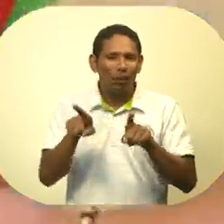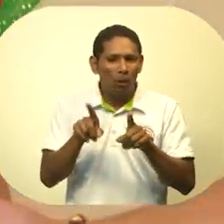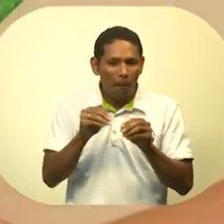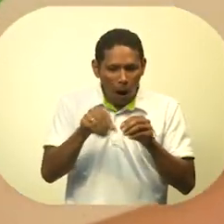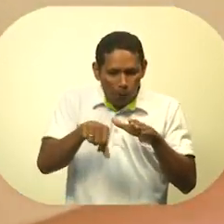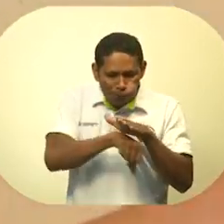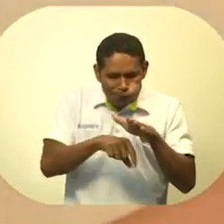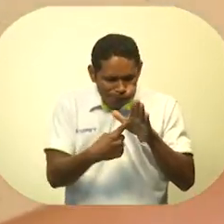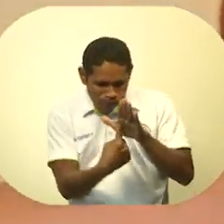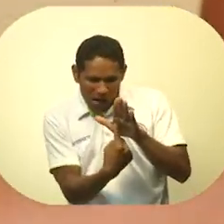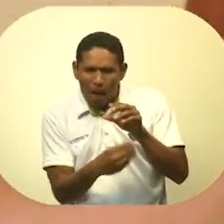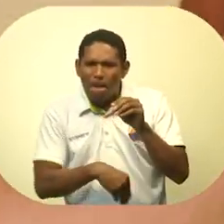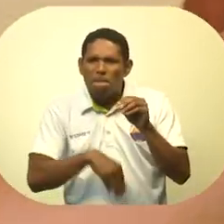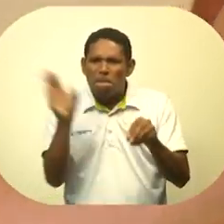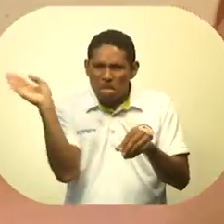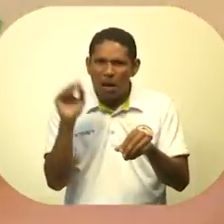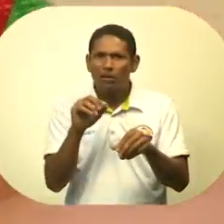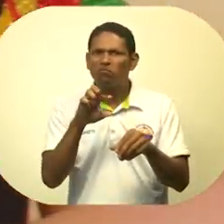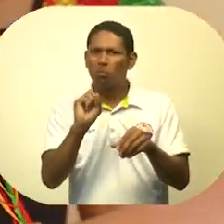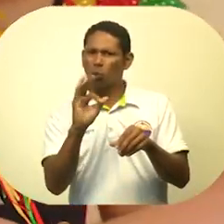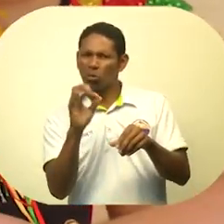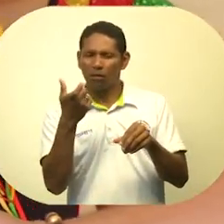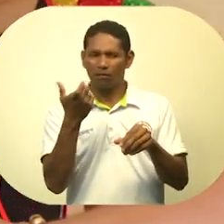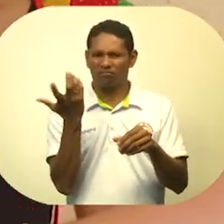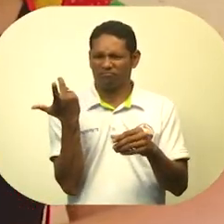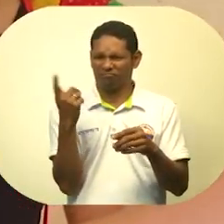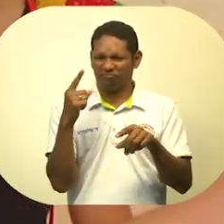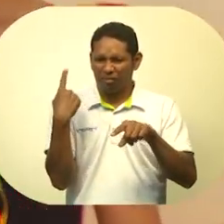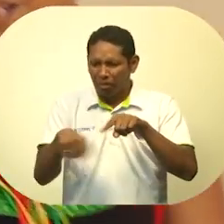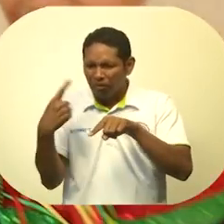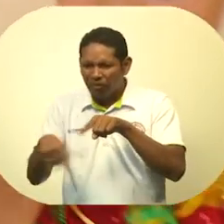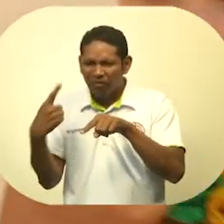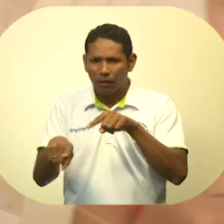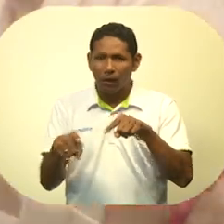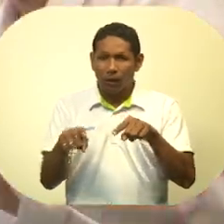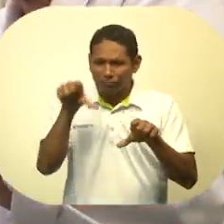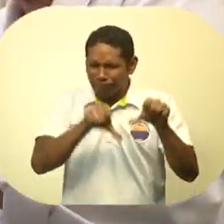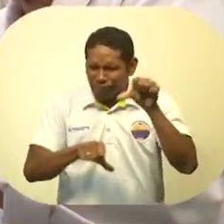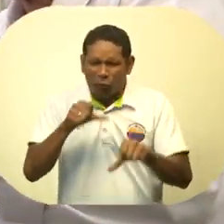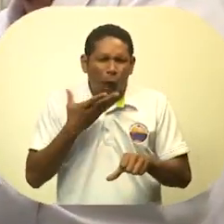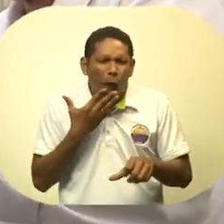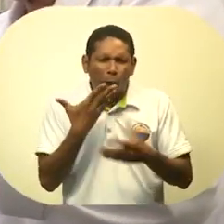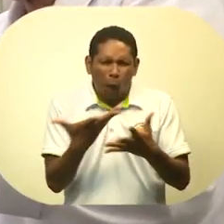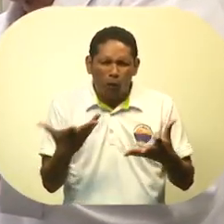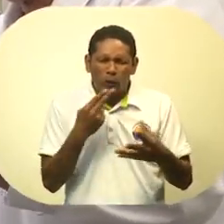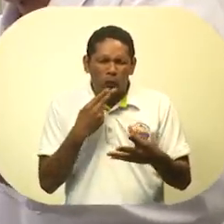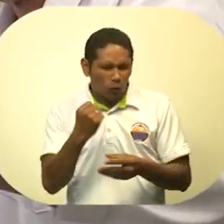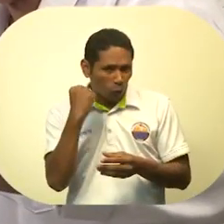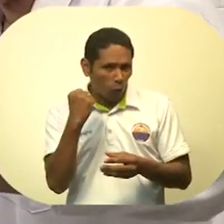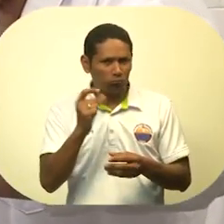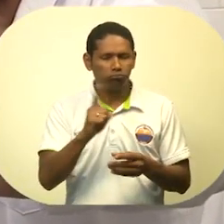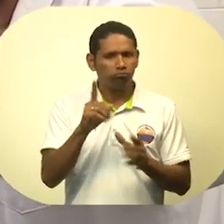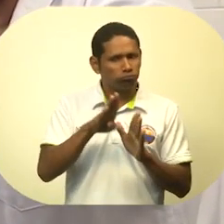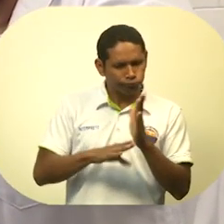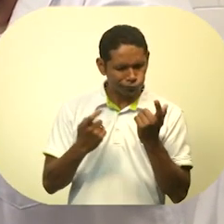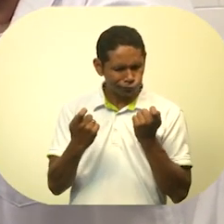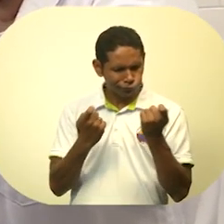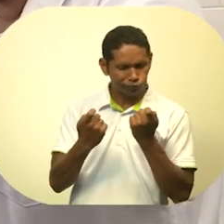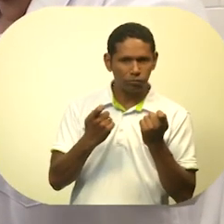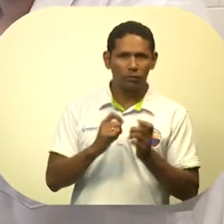al acceso de los niños y que tuviera un alto contenido proteico de carbohidratos, no tuvieran colorantes ni altas concentraciones de azúcares.